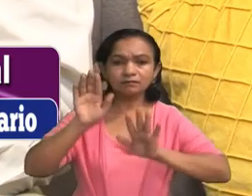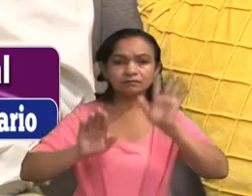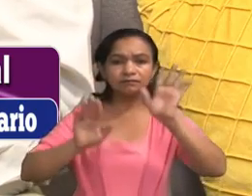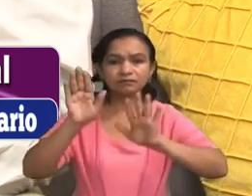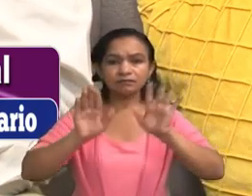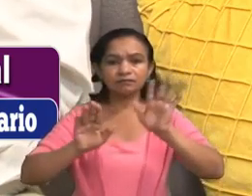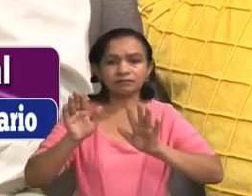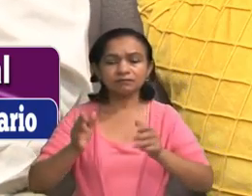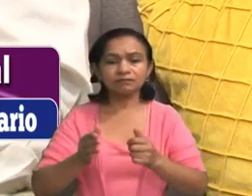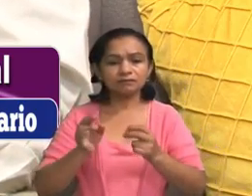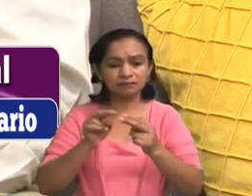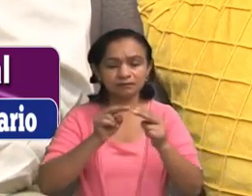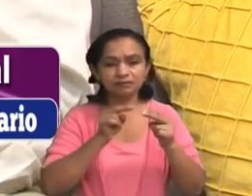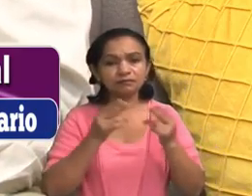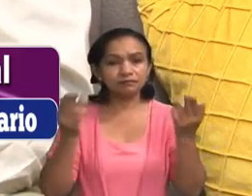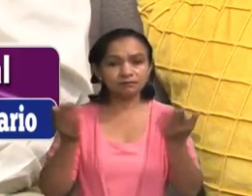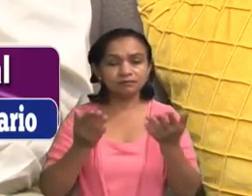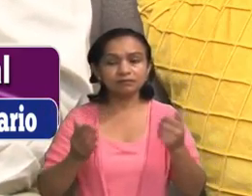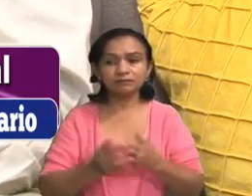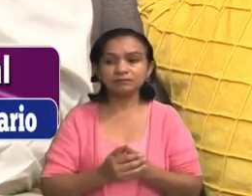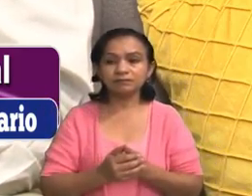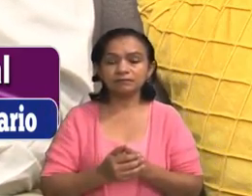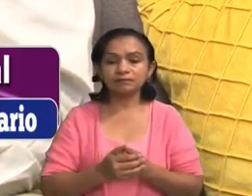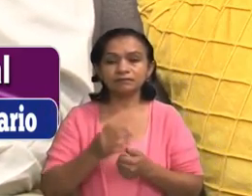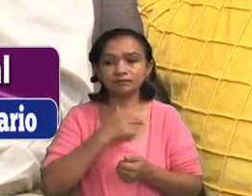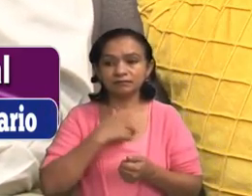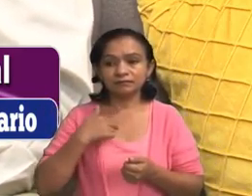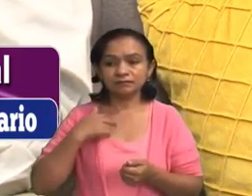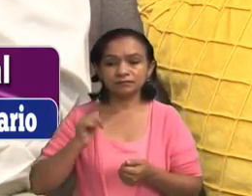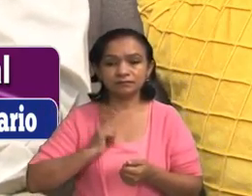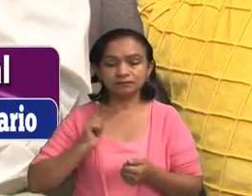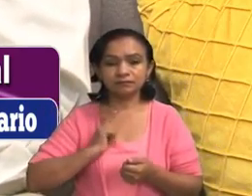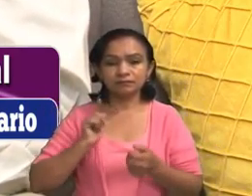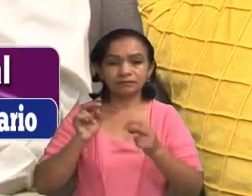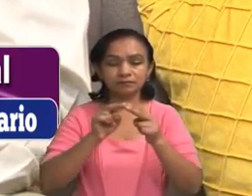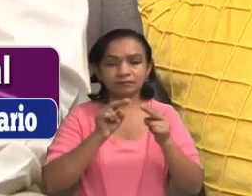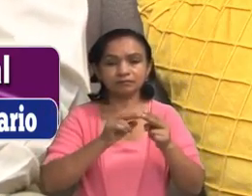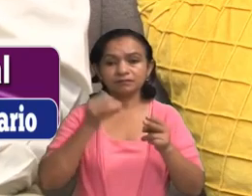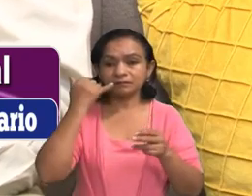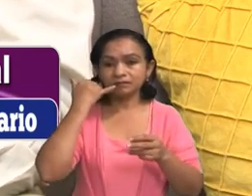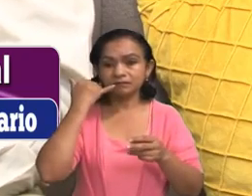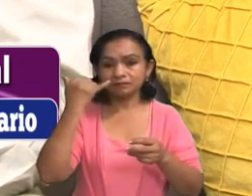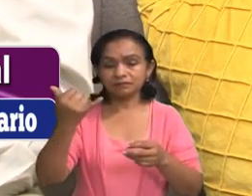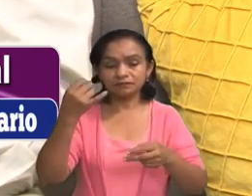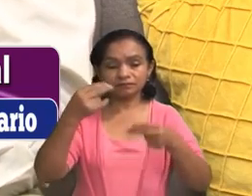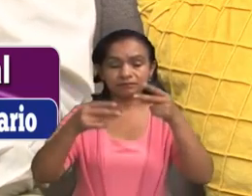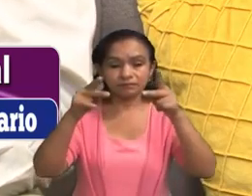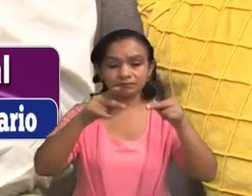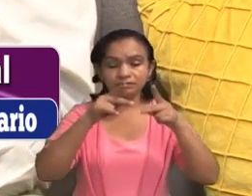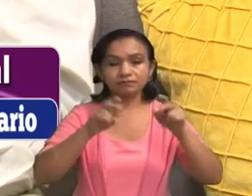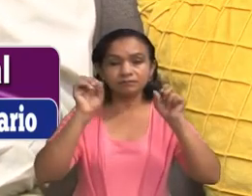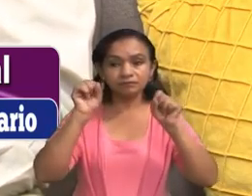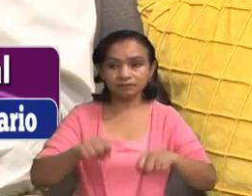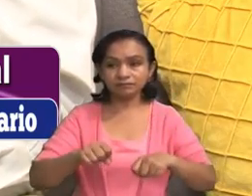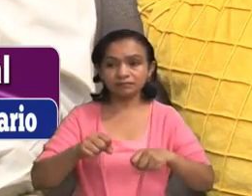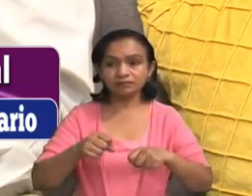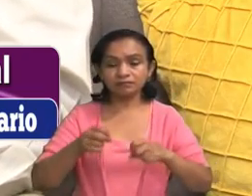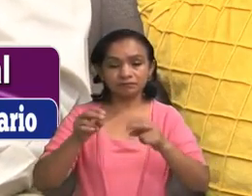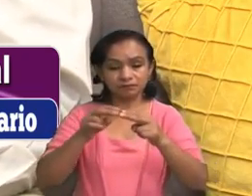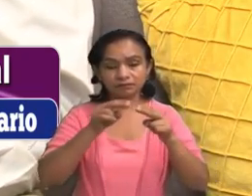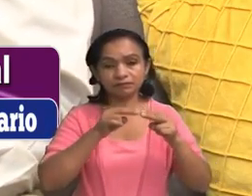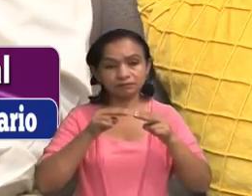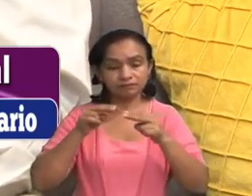¿Cómo vincularse con ella también? Así es, entonces vamos a tener ahí los contactos, teléfonos, donde las personas van a poder